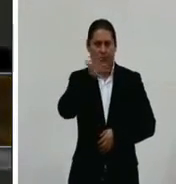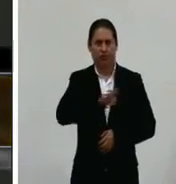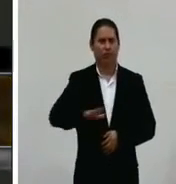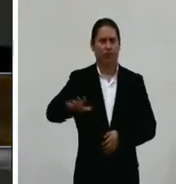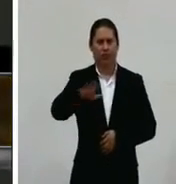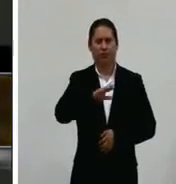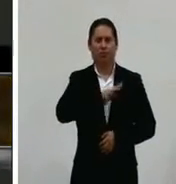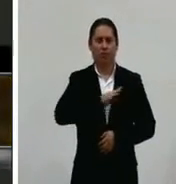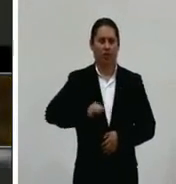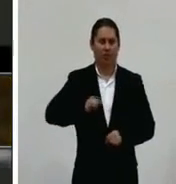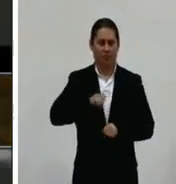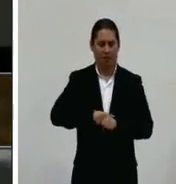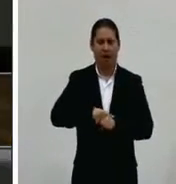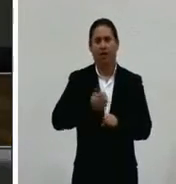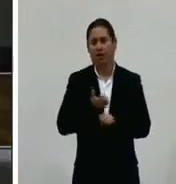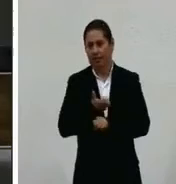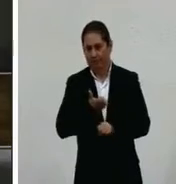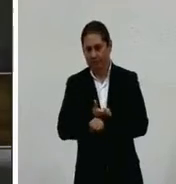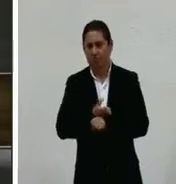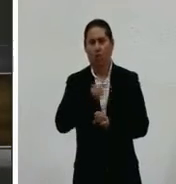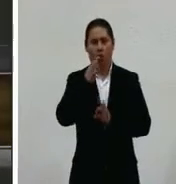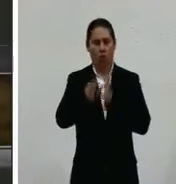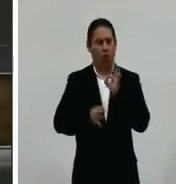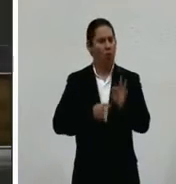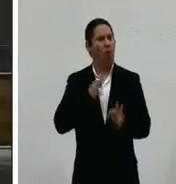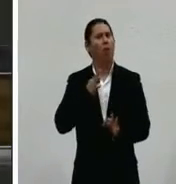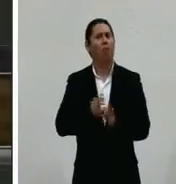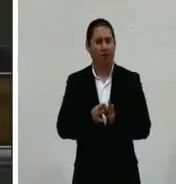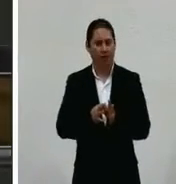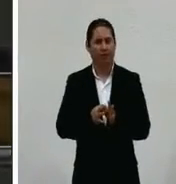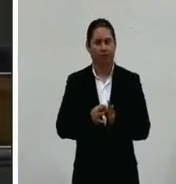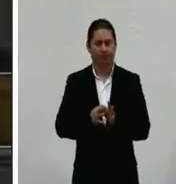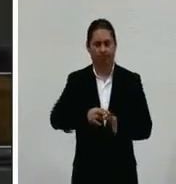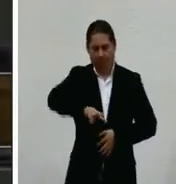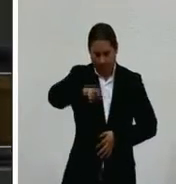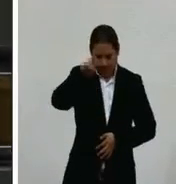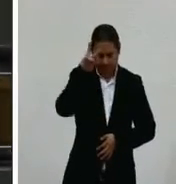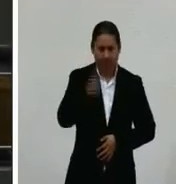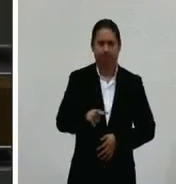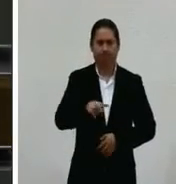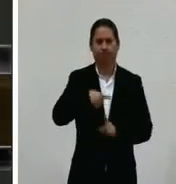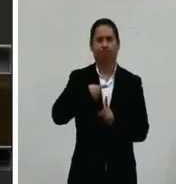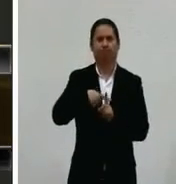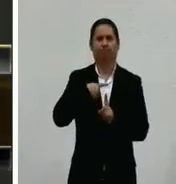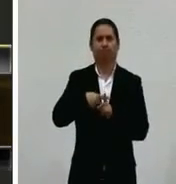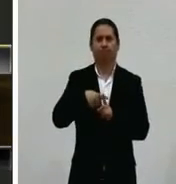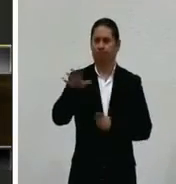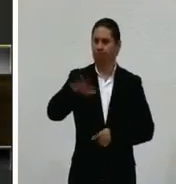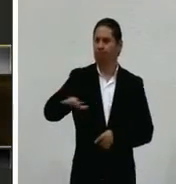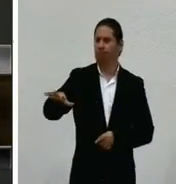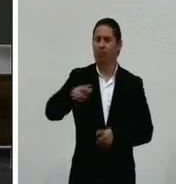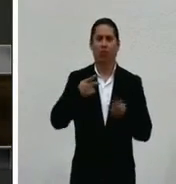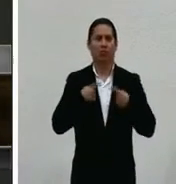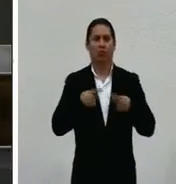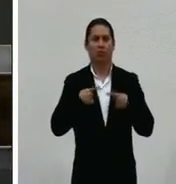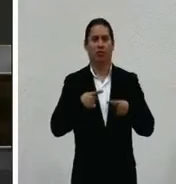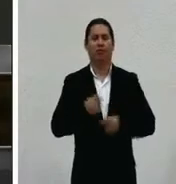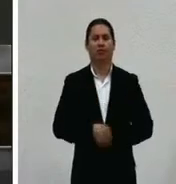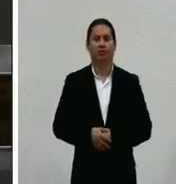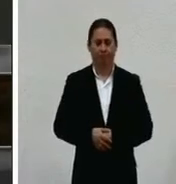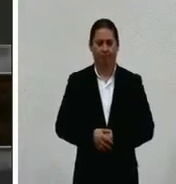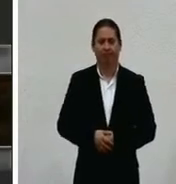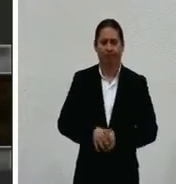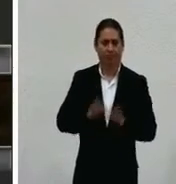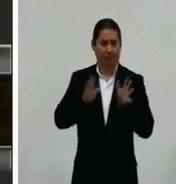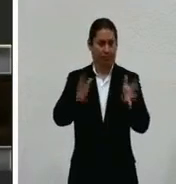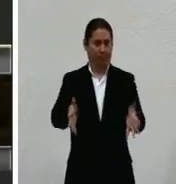estatal y municipal, sino que estaremos cumpliendo con nuestra encomienda de velar a favor de los intereses de nuestros representados. Es